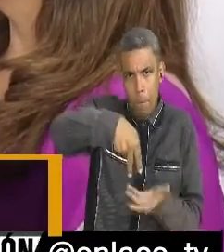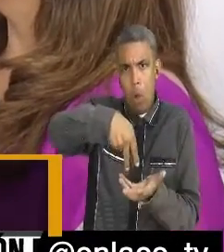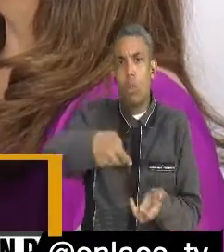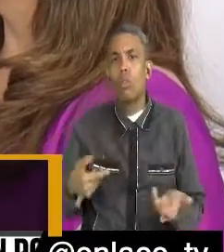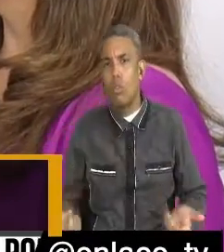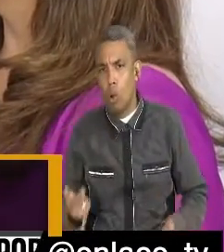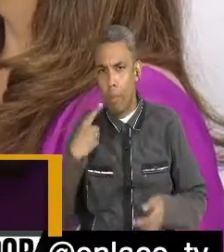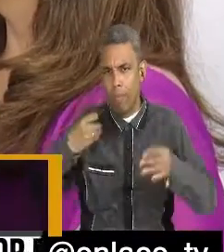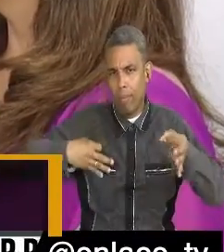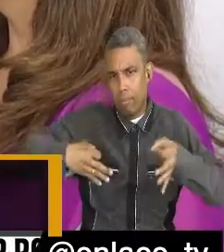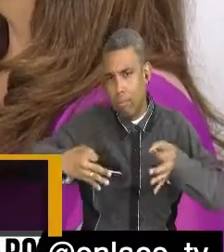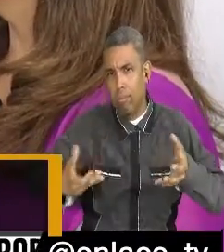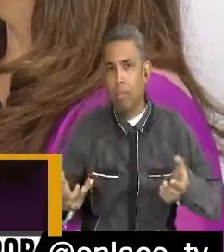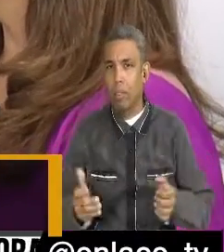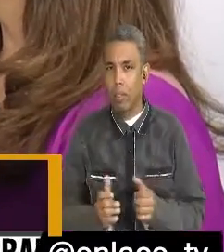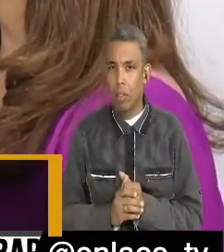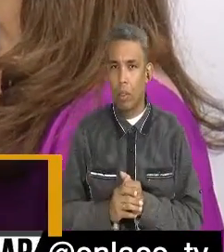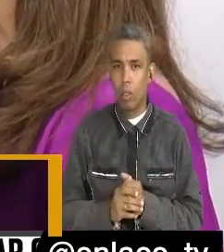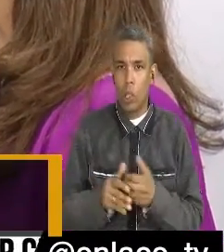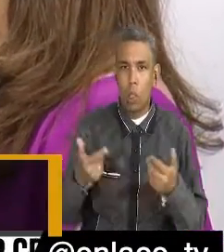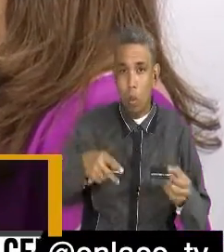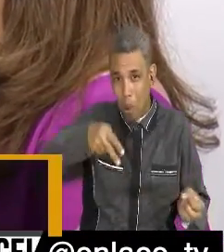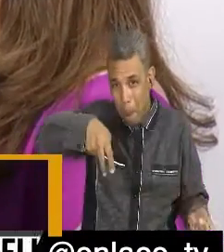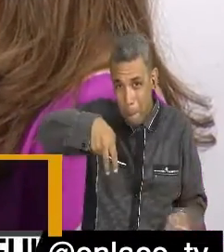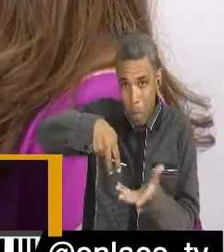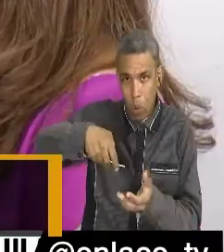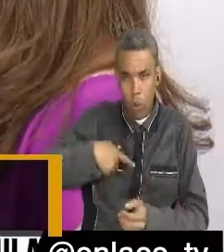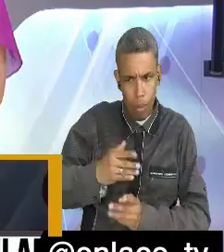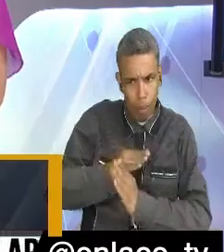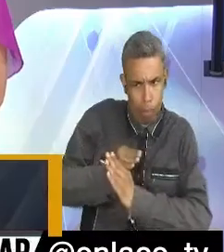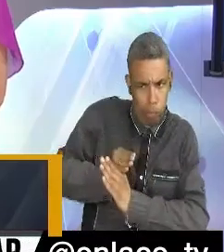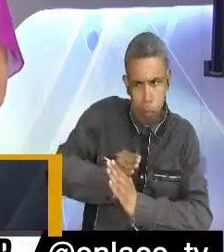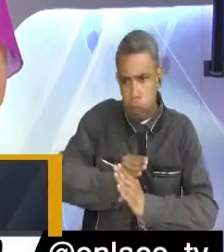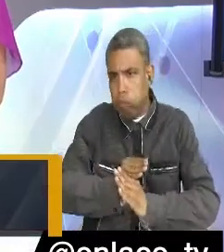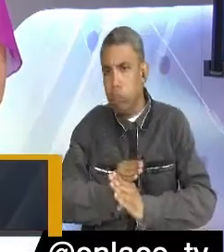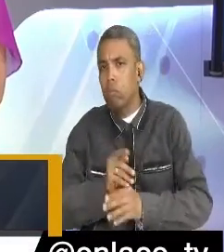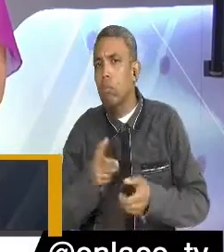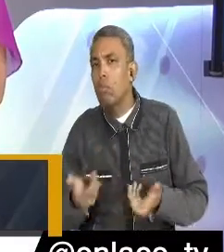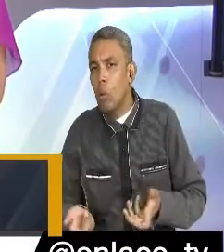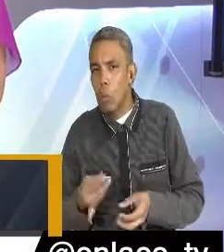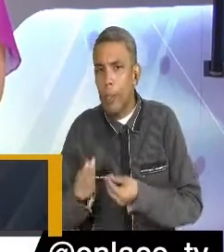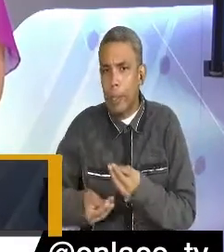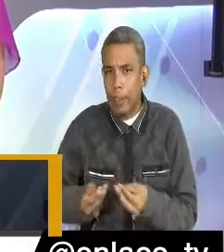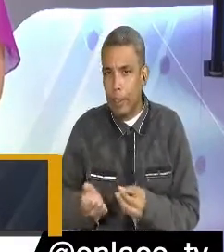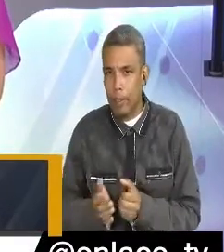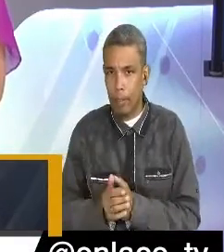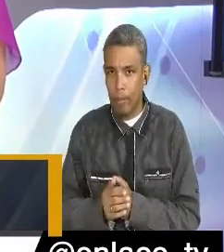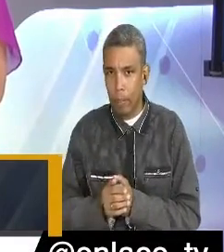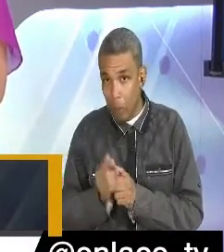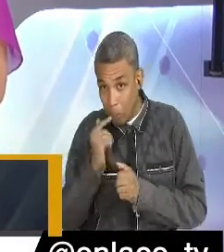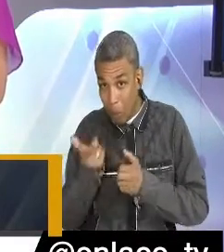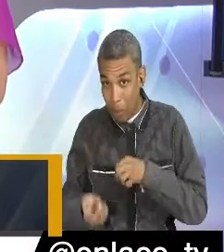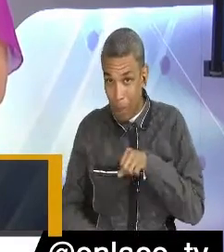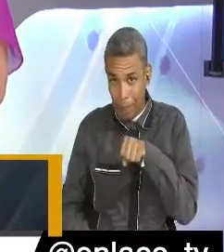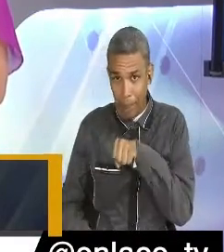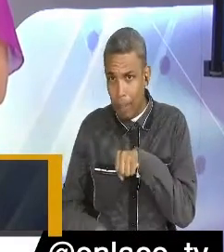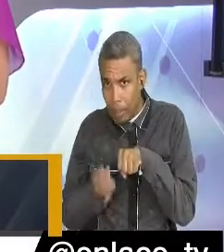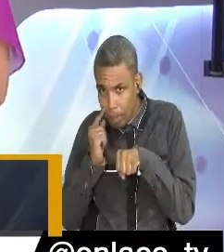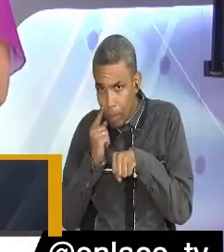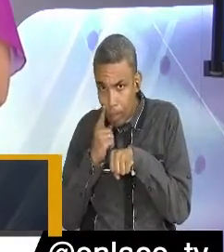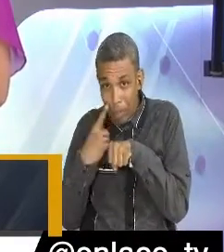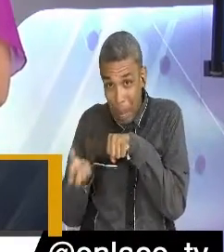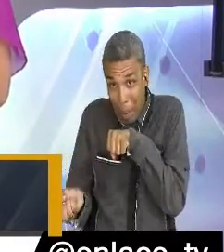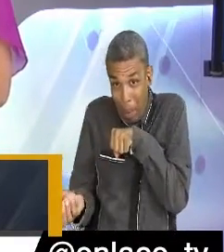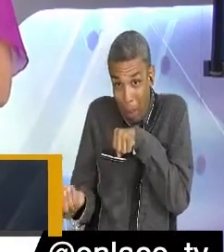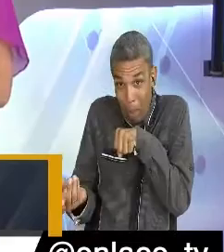personas del nuevo grupo, valga la redundancia, que tenemos, que es el Desmina Humanitario, que se encuentran por todo el país desactivando las